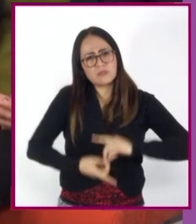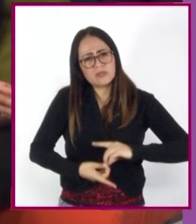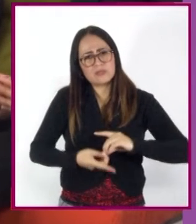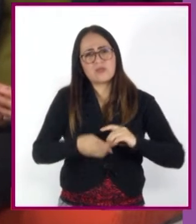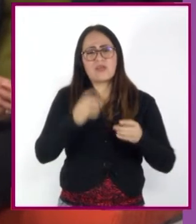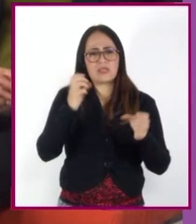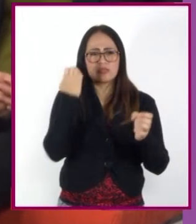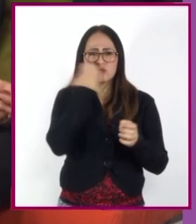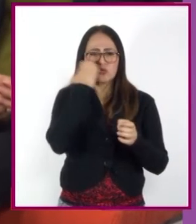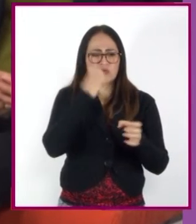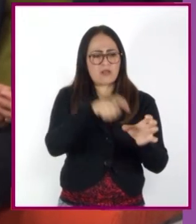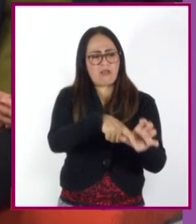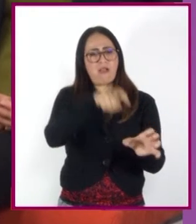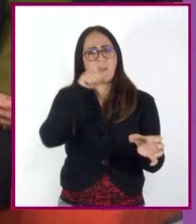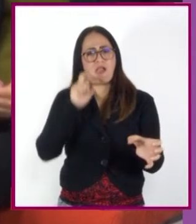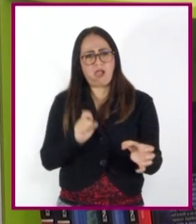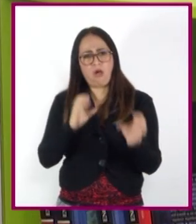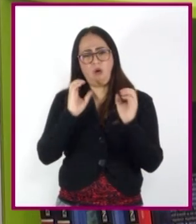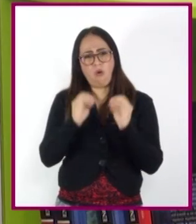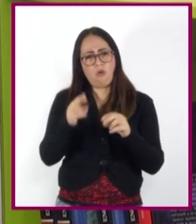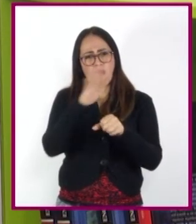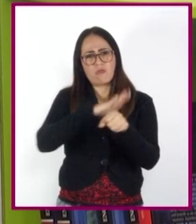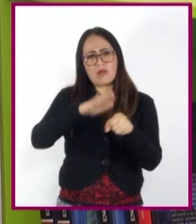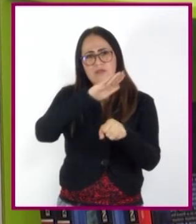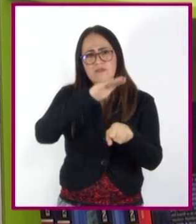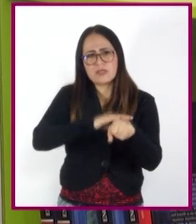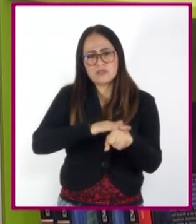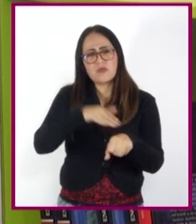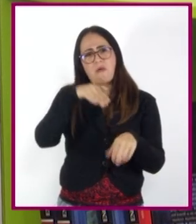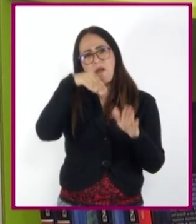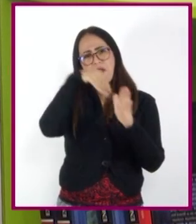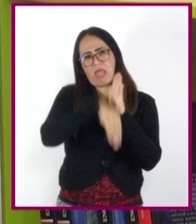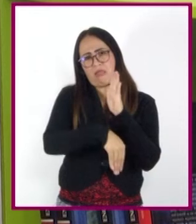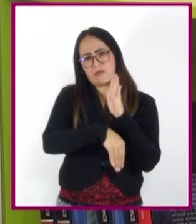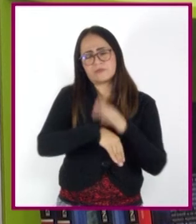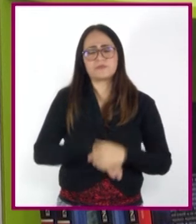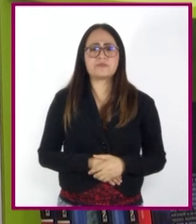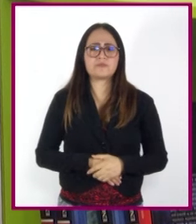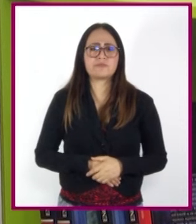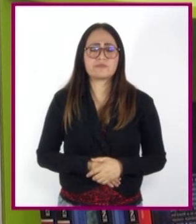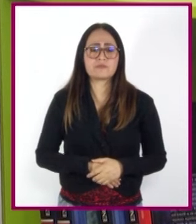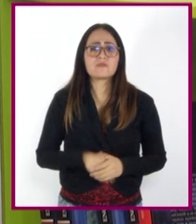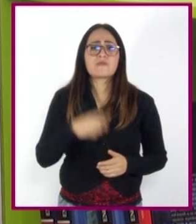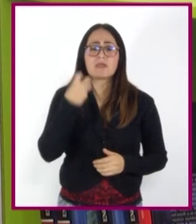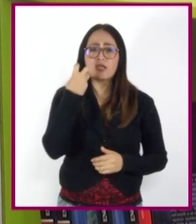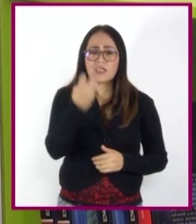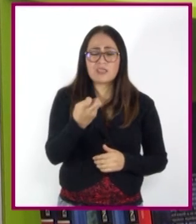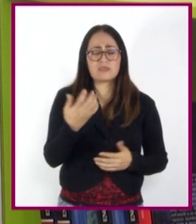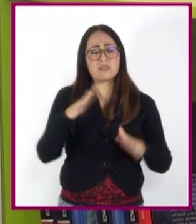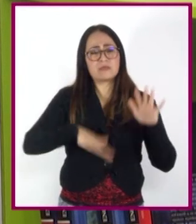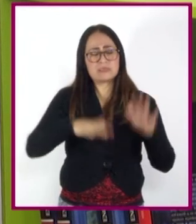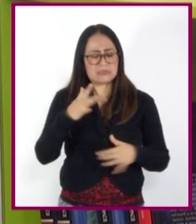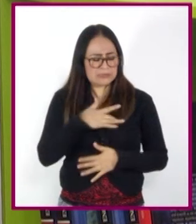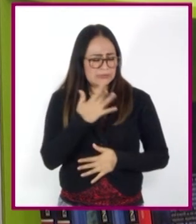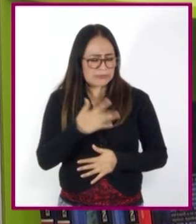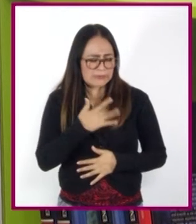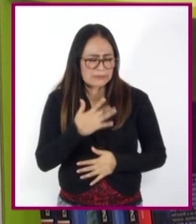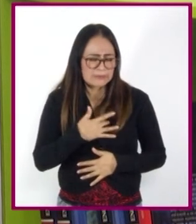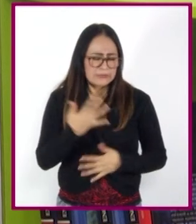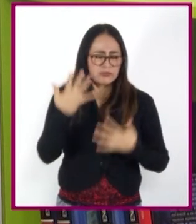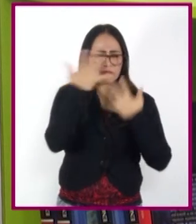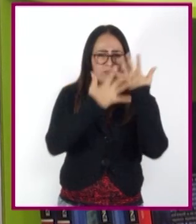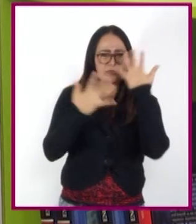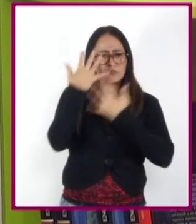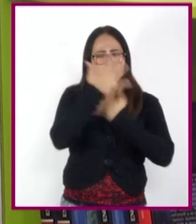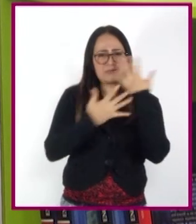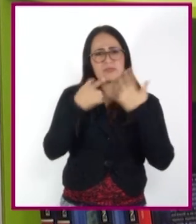deserción o bajo rendimiento académico. Esta situación refuerza aún más la confusión que las y los adolescentes pueden